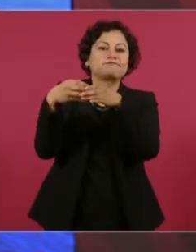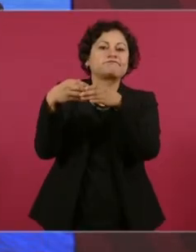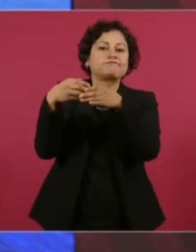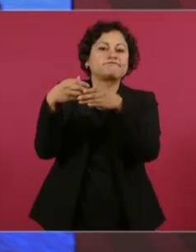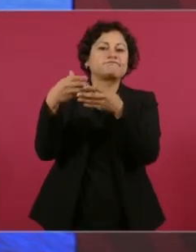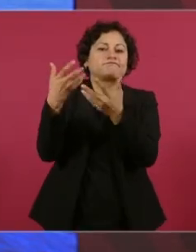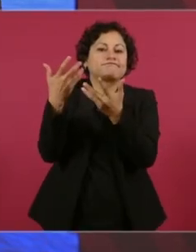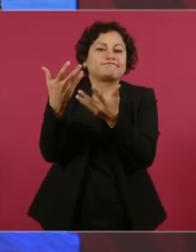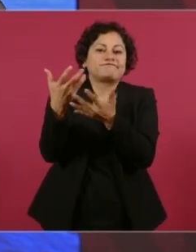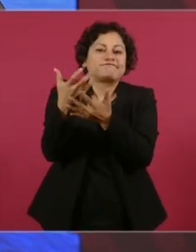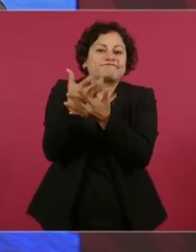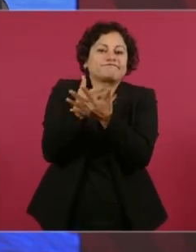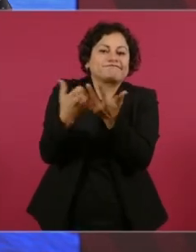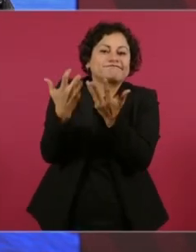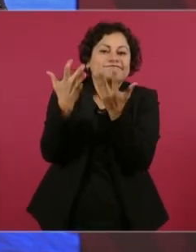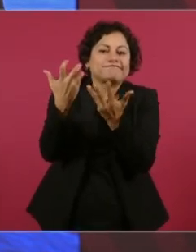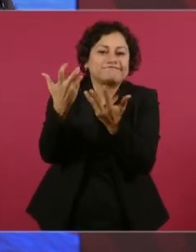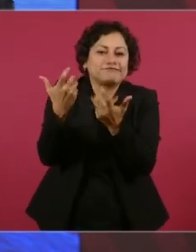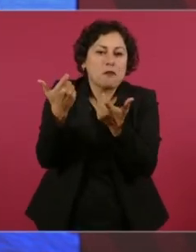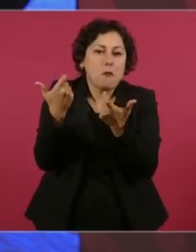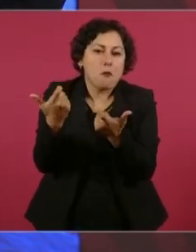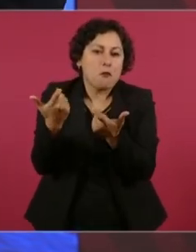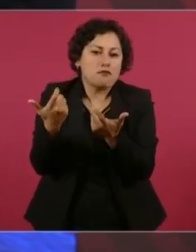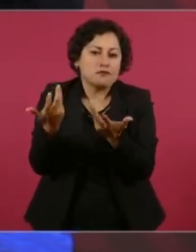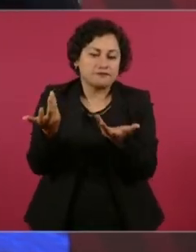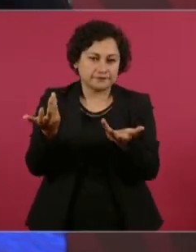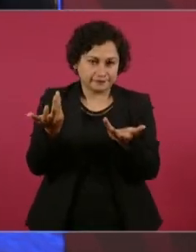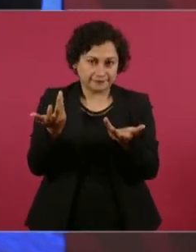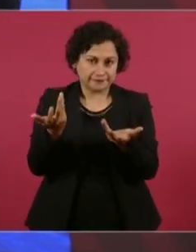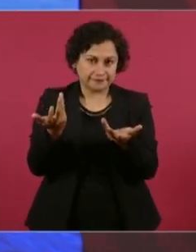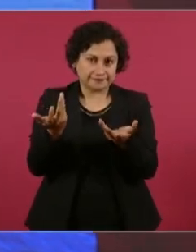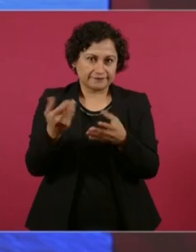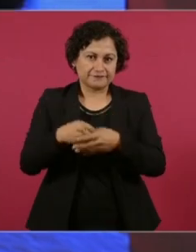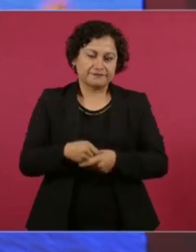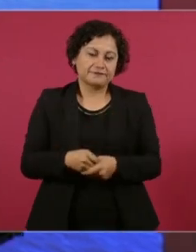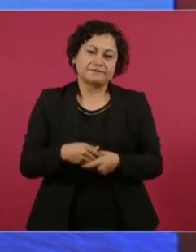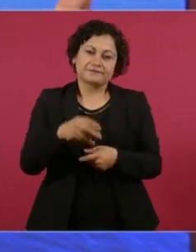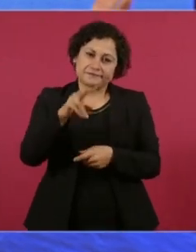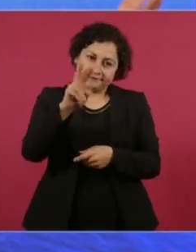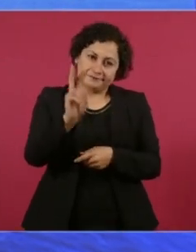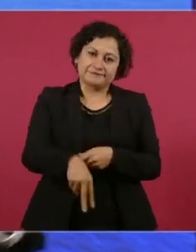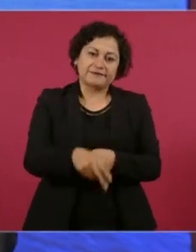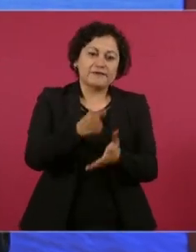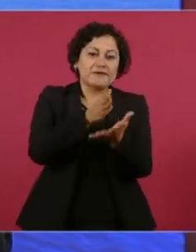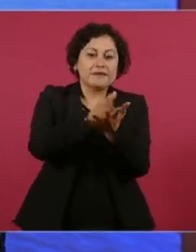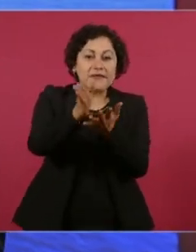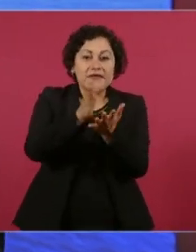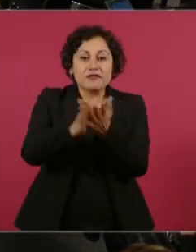Los medios son de los hombres más ricos de México.